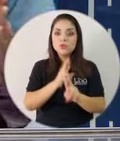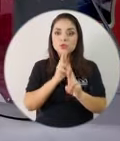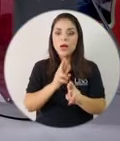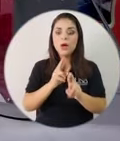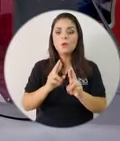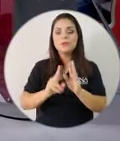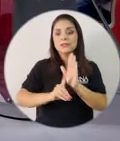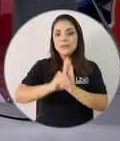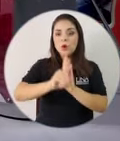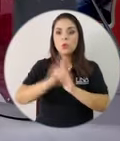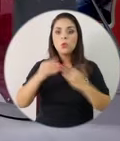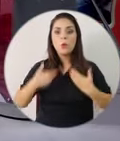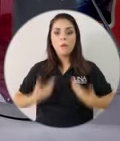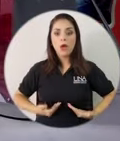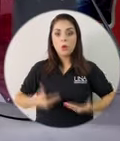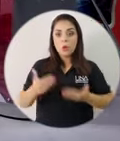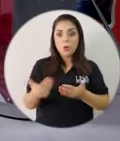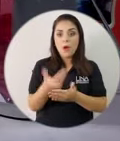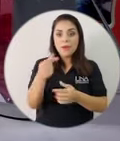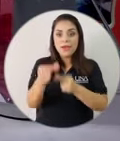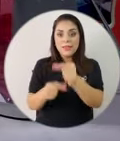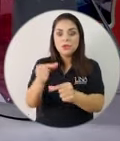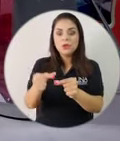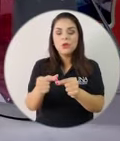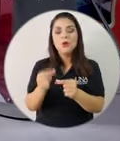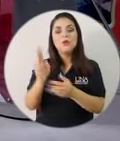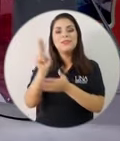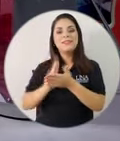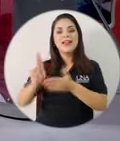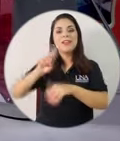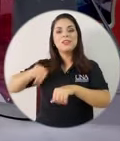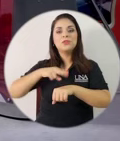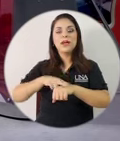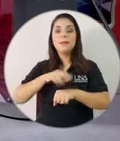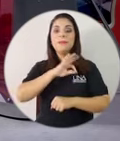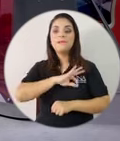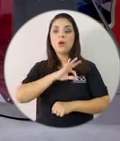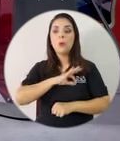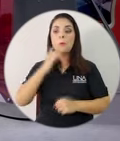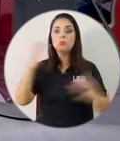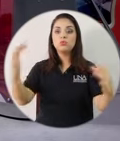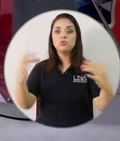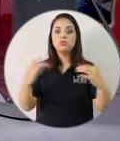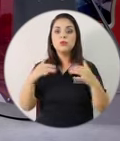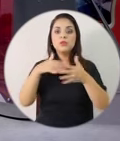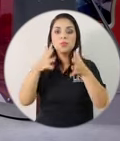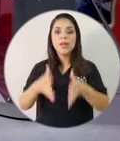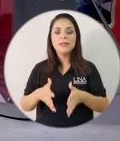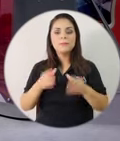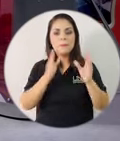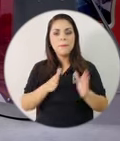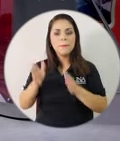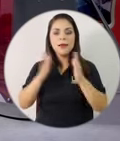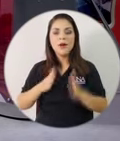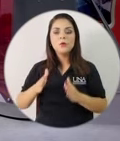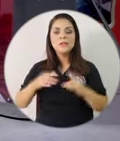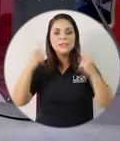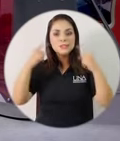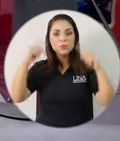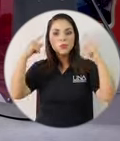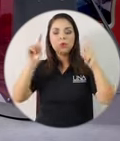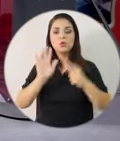desarrollo humano de nuestras nuevas generaciones, pues la Universidad Nacional será una gran beneficiaria con estudiantes más y mejor preparados para ser exitosos en su